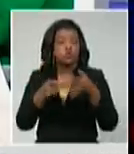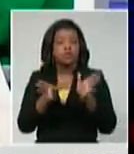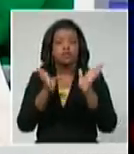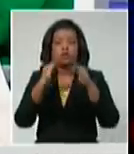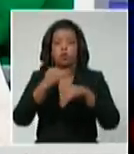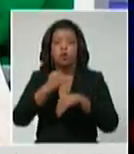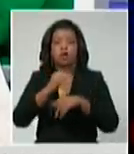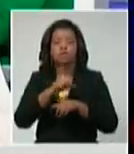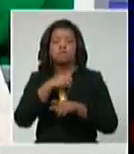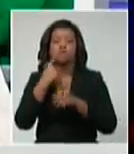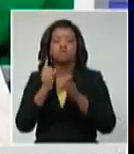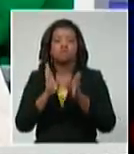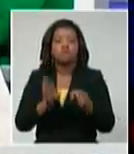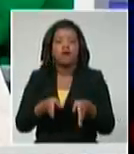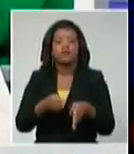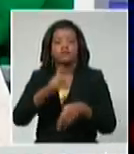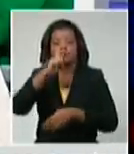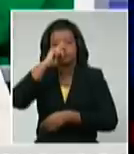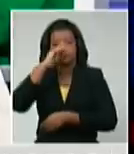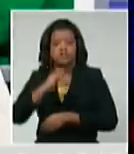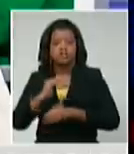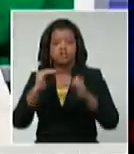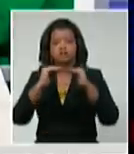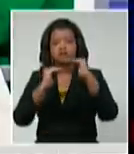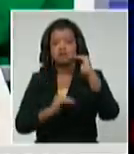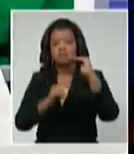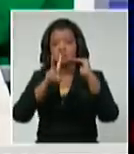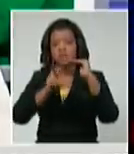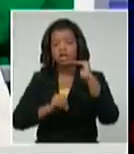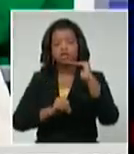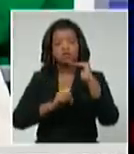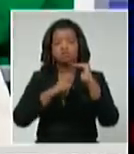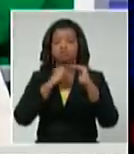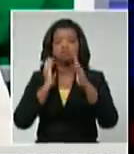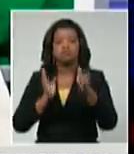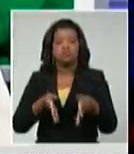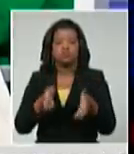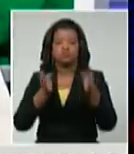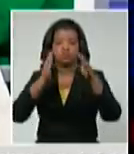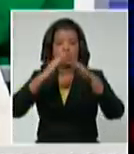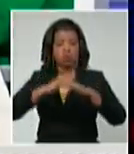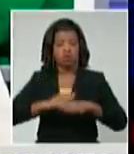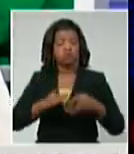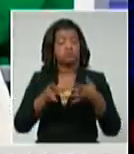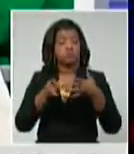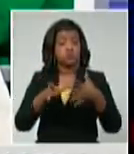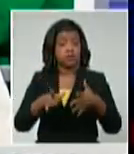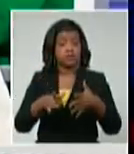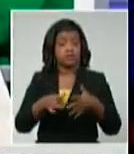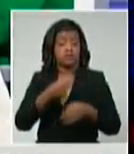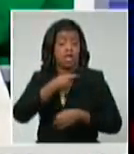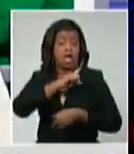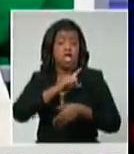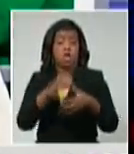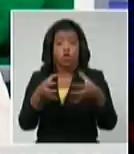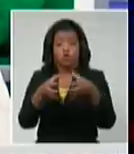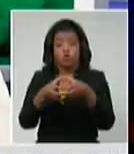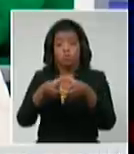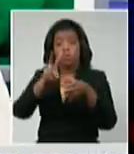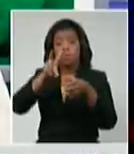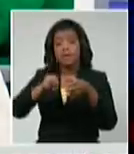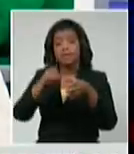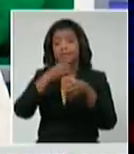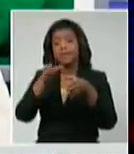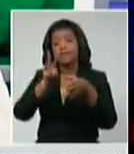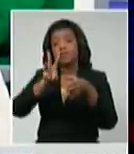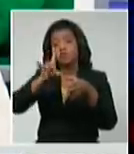de ningún menor de 20 años de edad. De los diagnosticados ayer, de 20 a 39 años, 19,